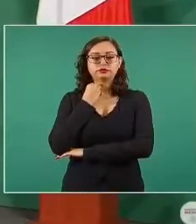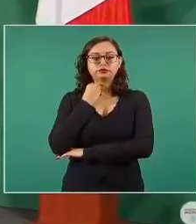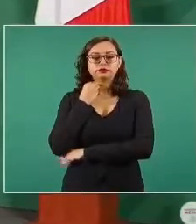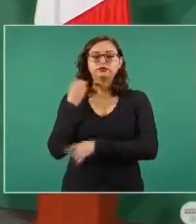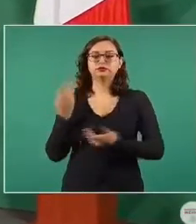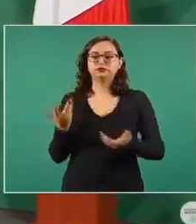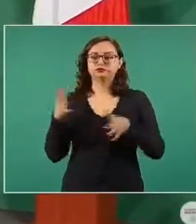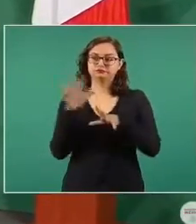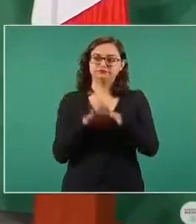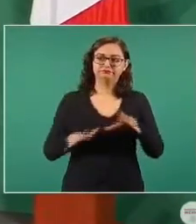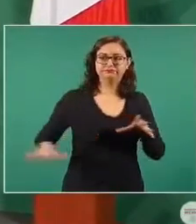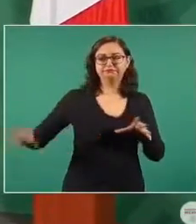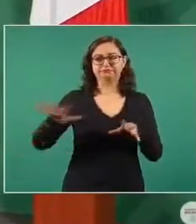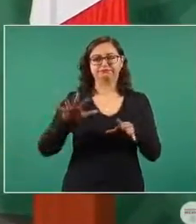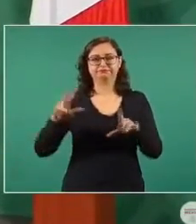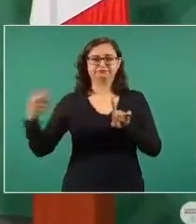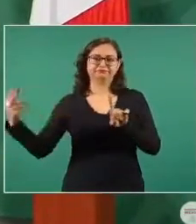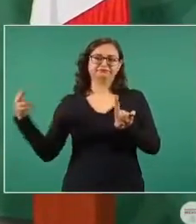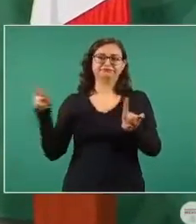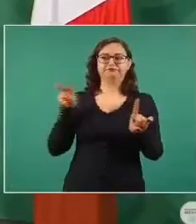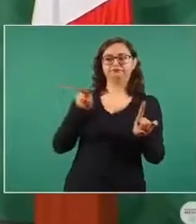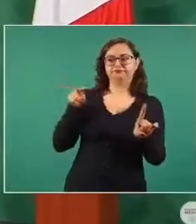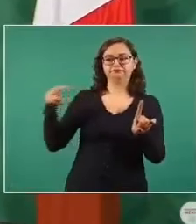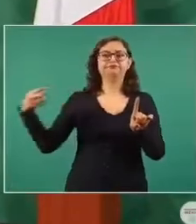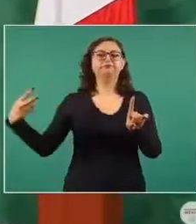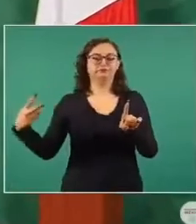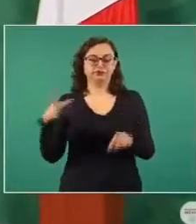dimensión social,